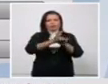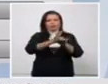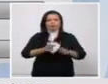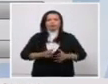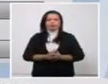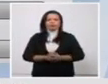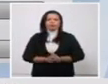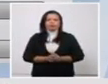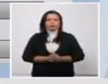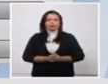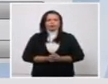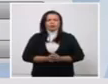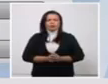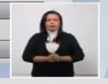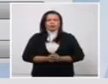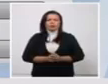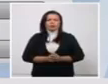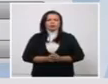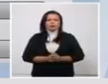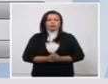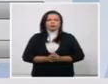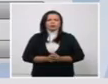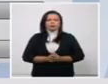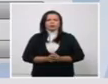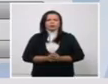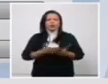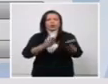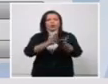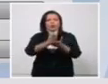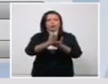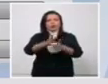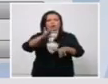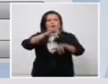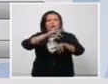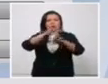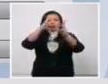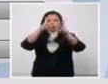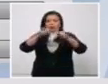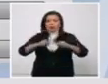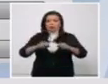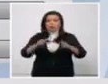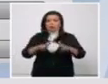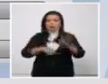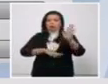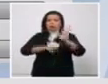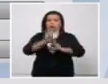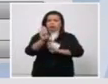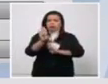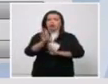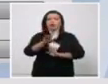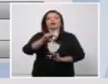107.974.831 hasta anoche. Activos, una cifra muy elevada, estos son personas con